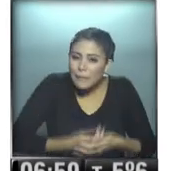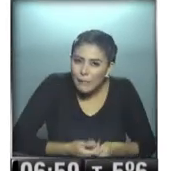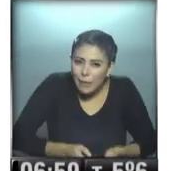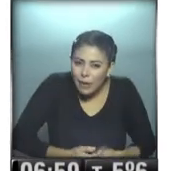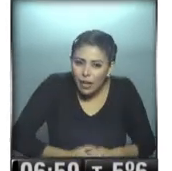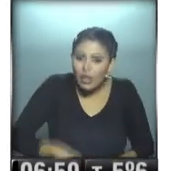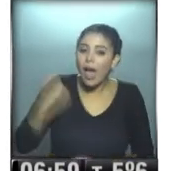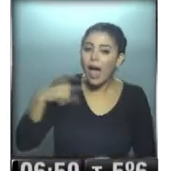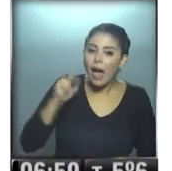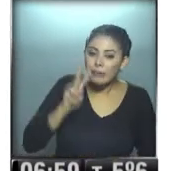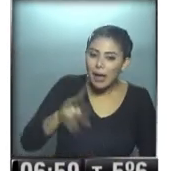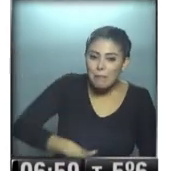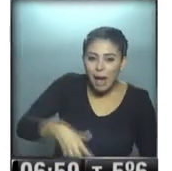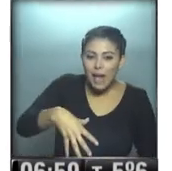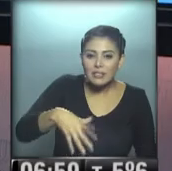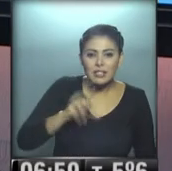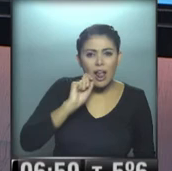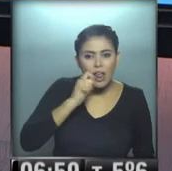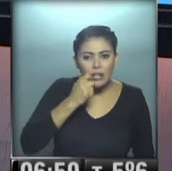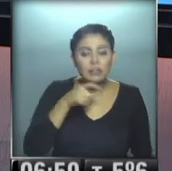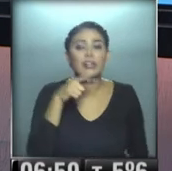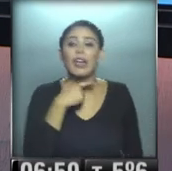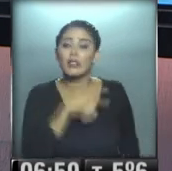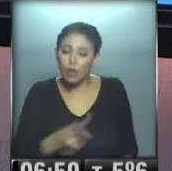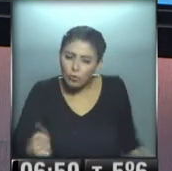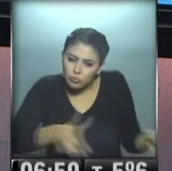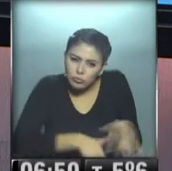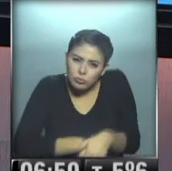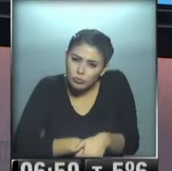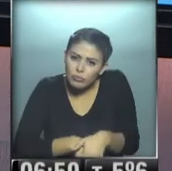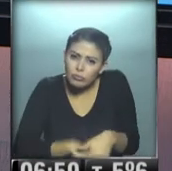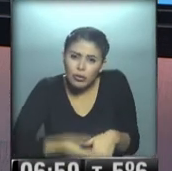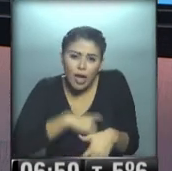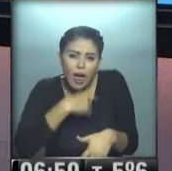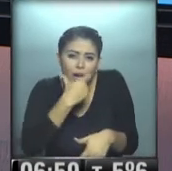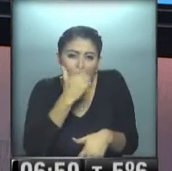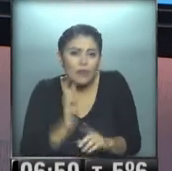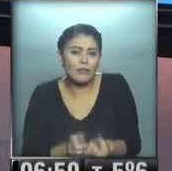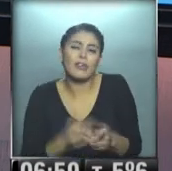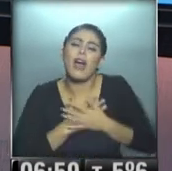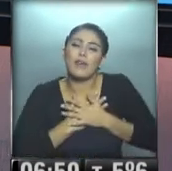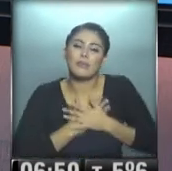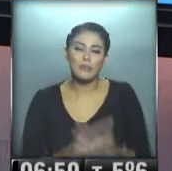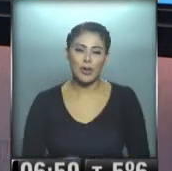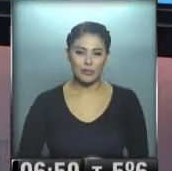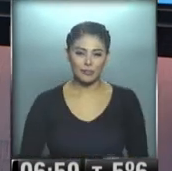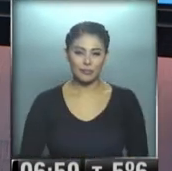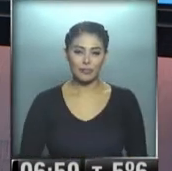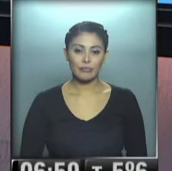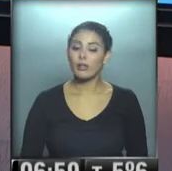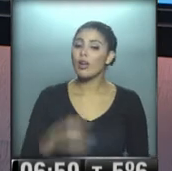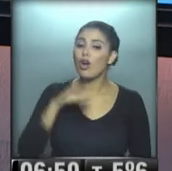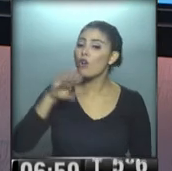que está allí. Una panza, pero qué linda. Abrigala mucho esa pancita, mi amor.